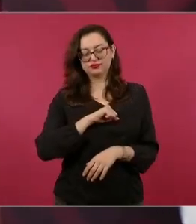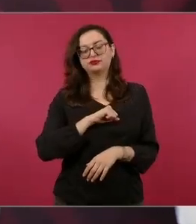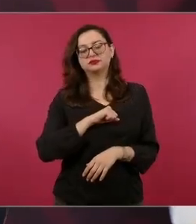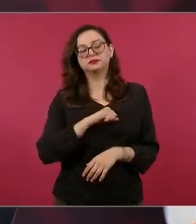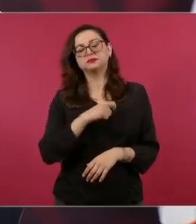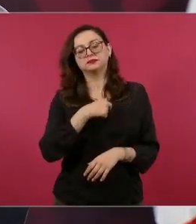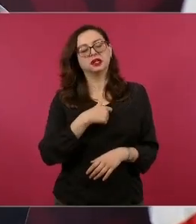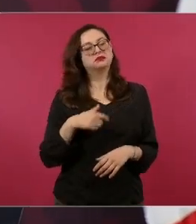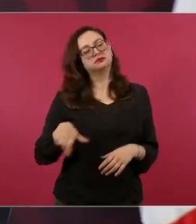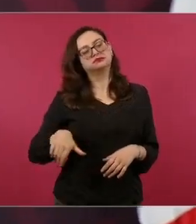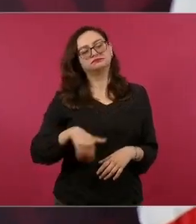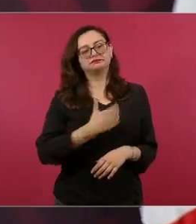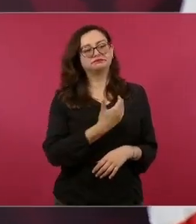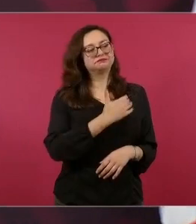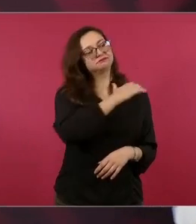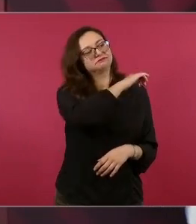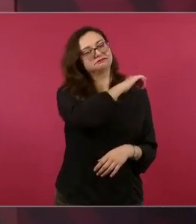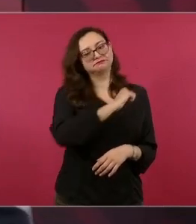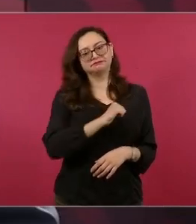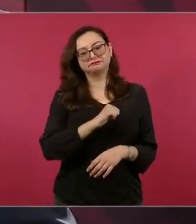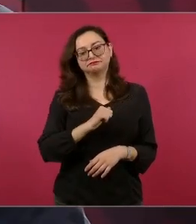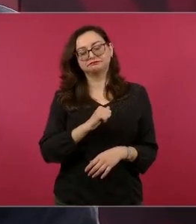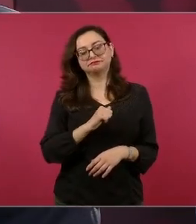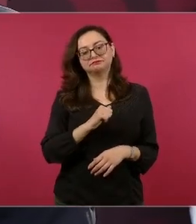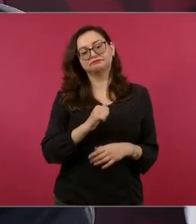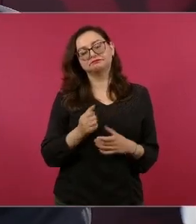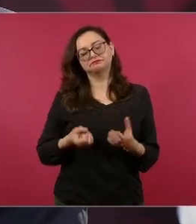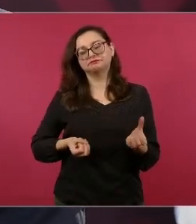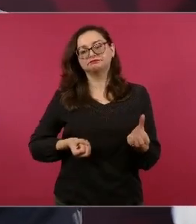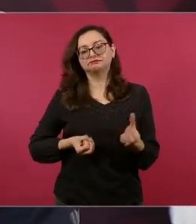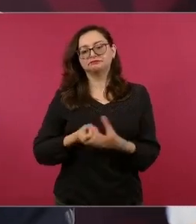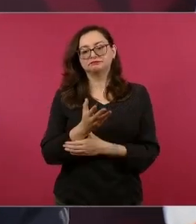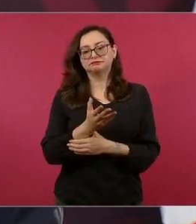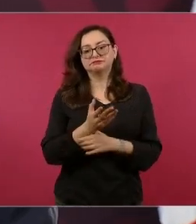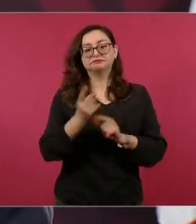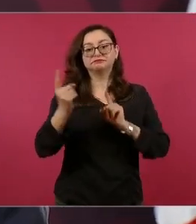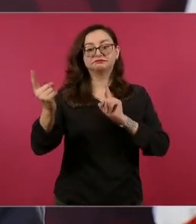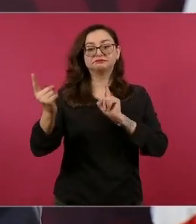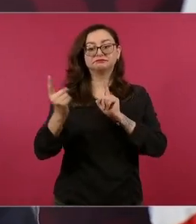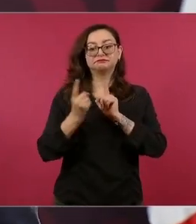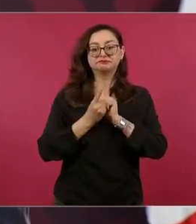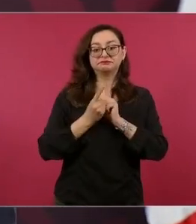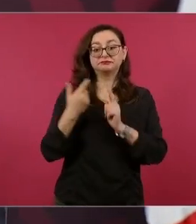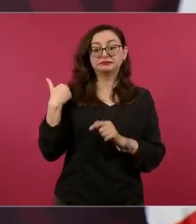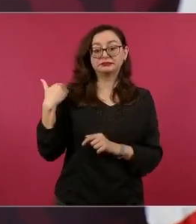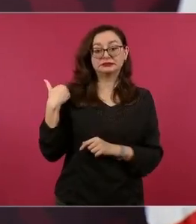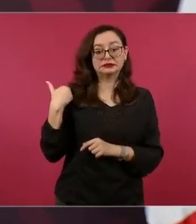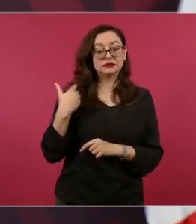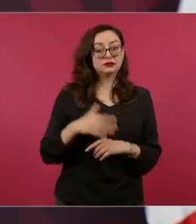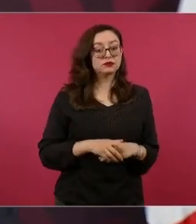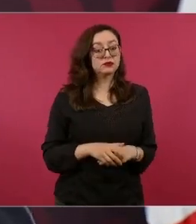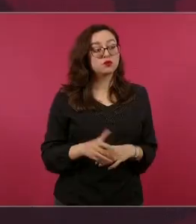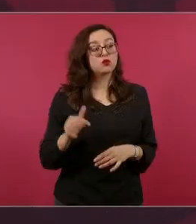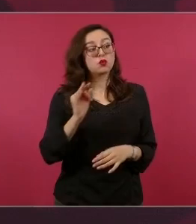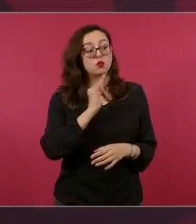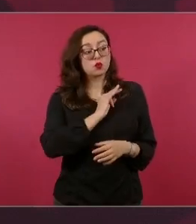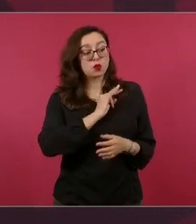cosas y salgo, me lo encuentro, dice, ¿me puede dar